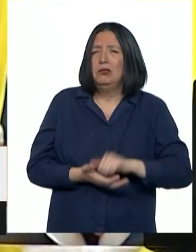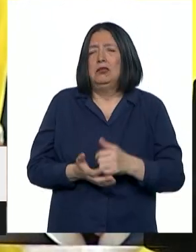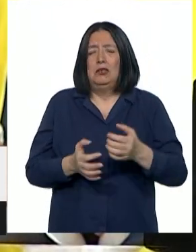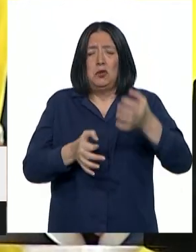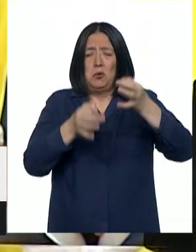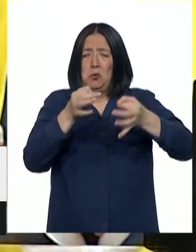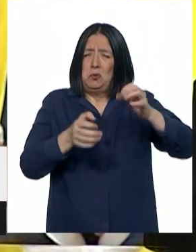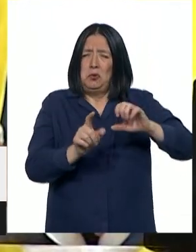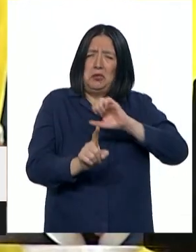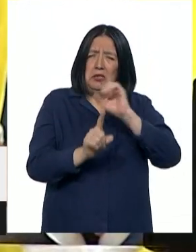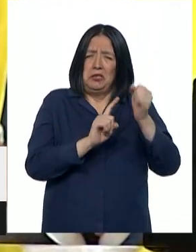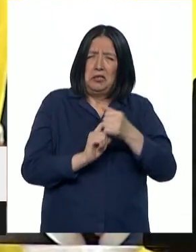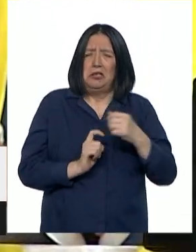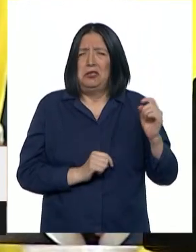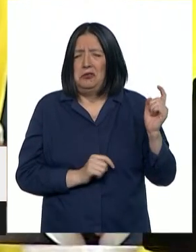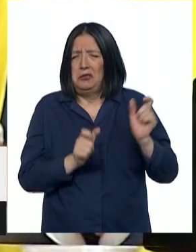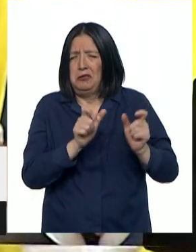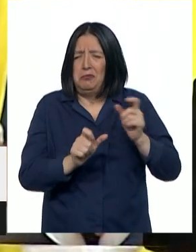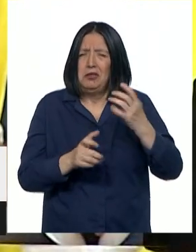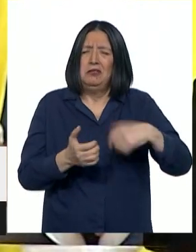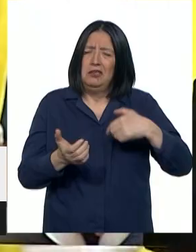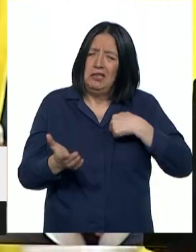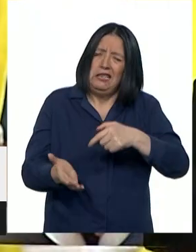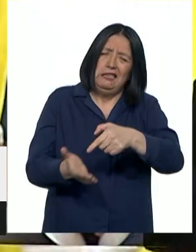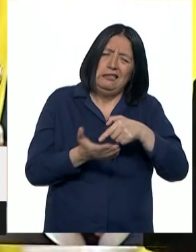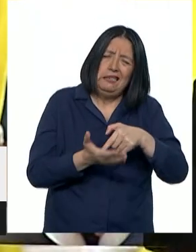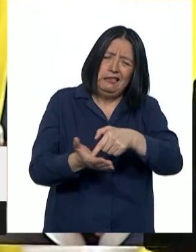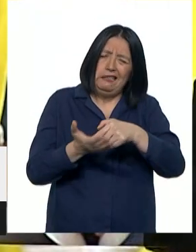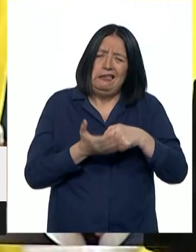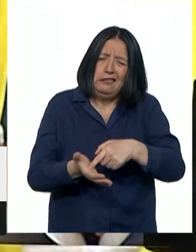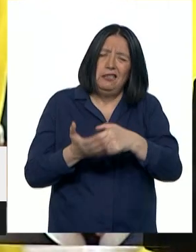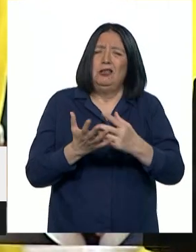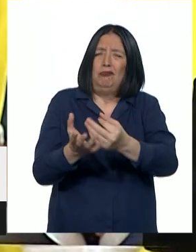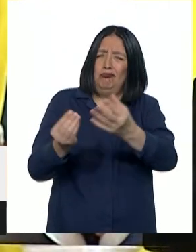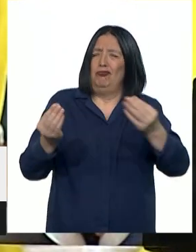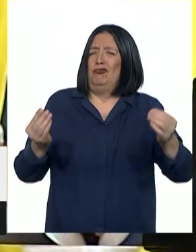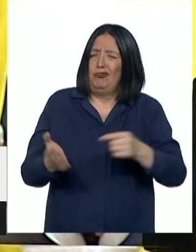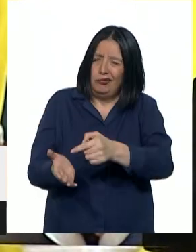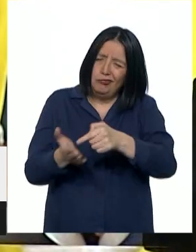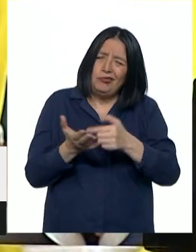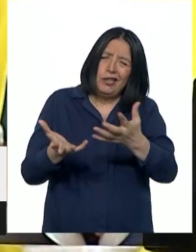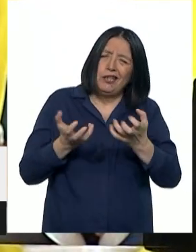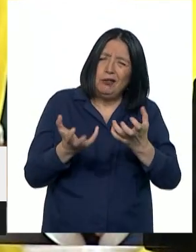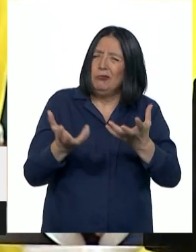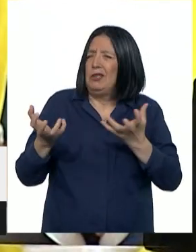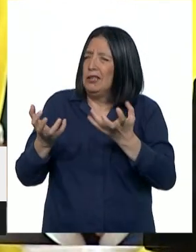Justicia social que hace rato venimos exigiendo las grandes mayorías.